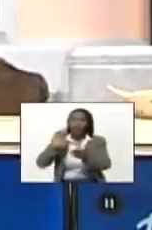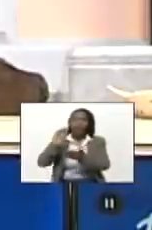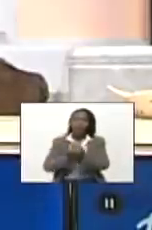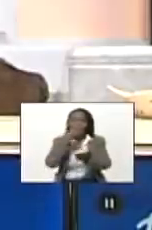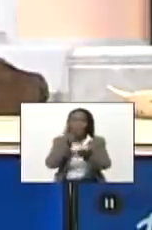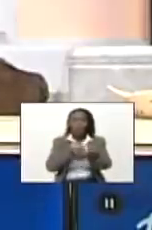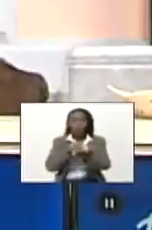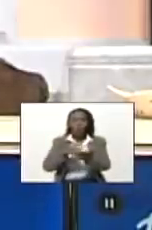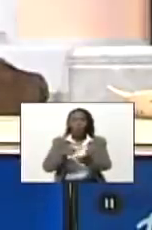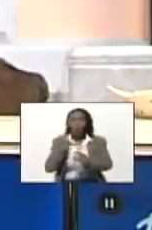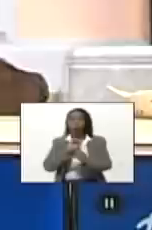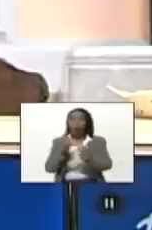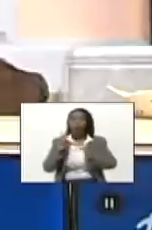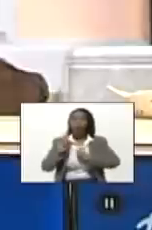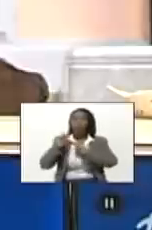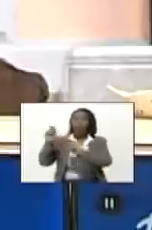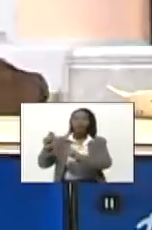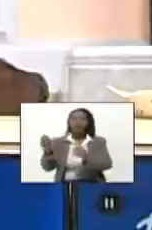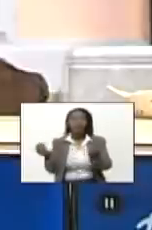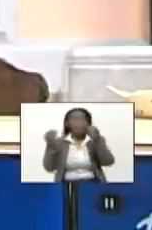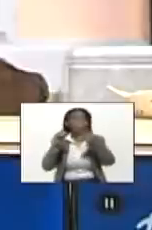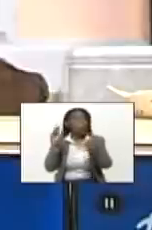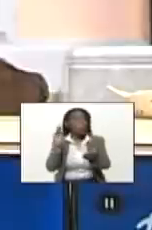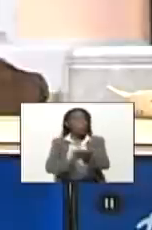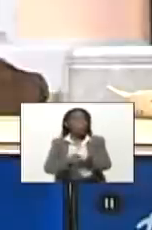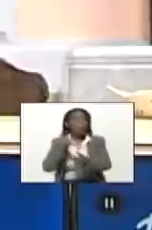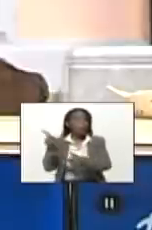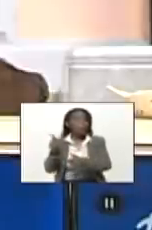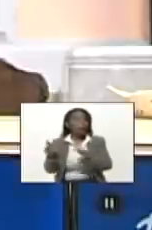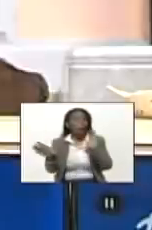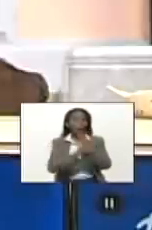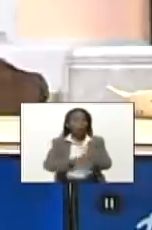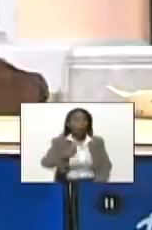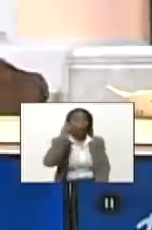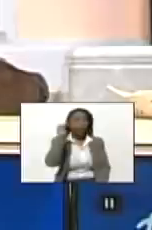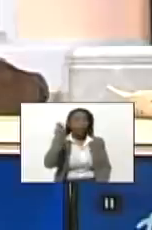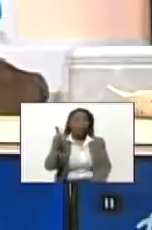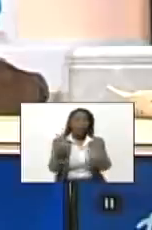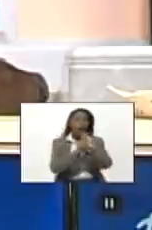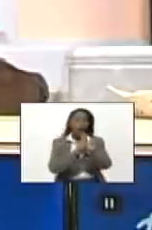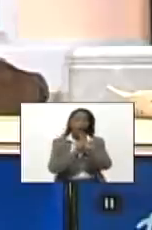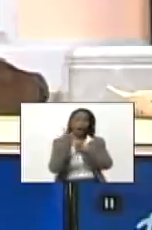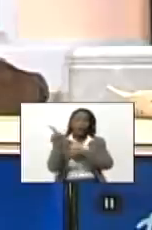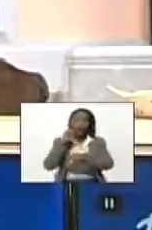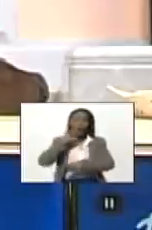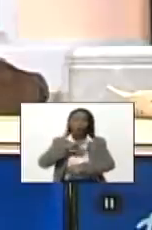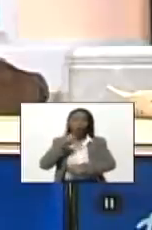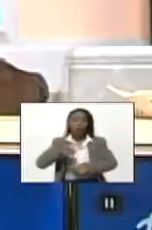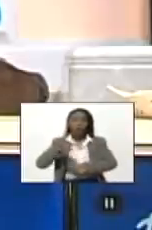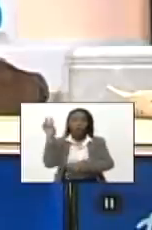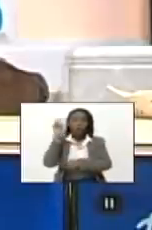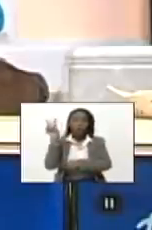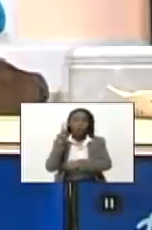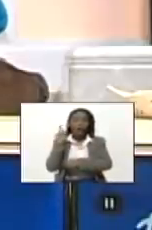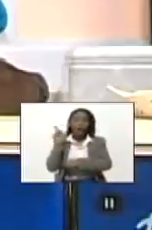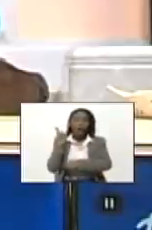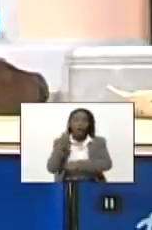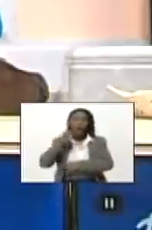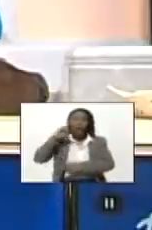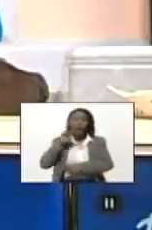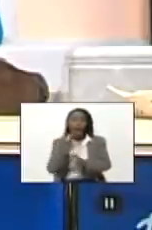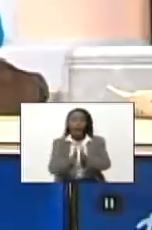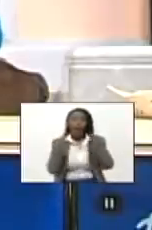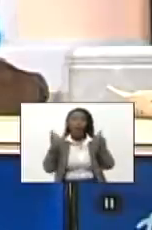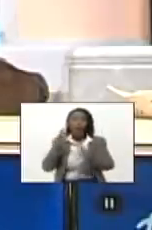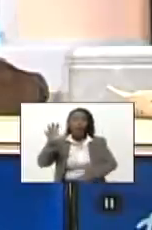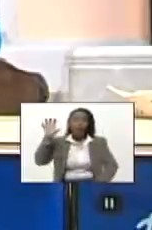e intransferibles de acuerdo con lo establecido en esta Constitución y en la ley. Esto es historia de Venezuela, esto es historia grande